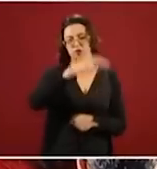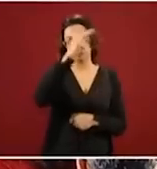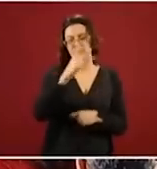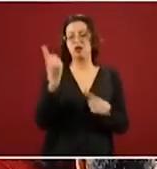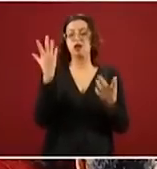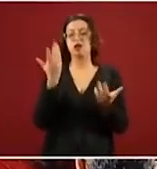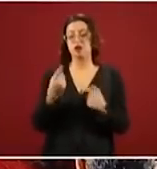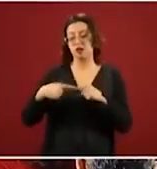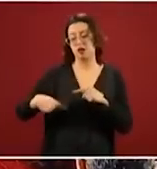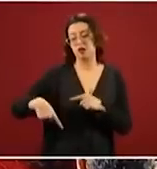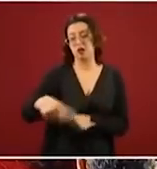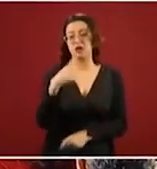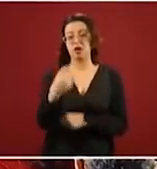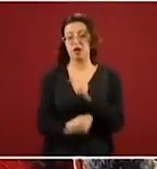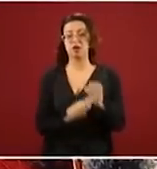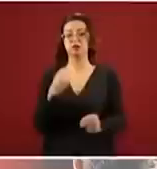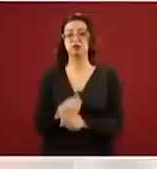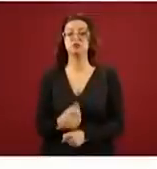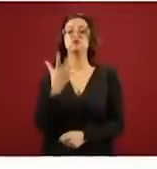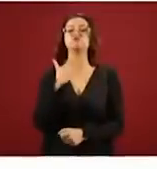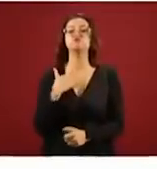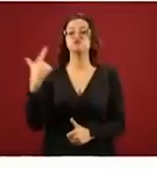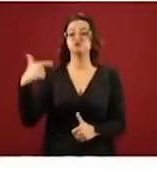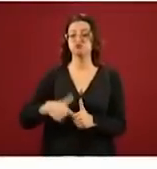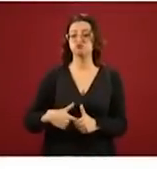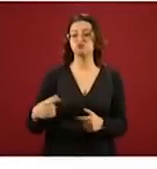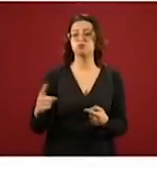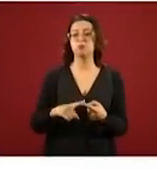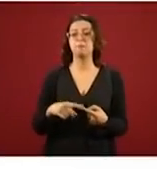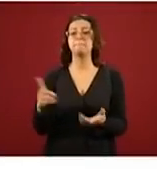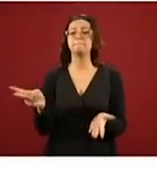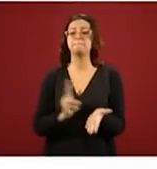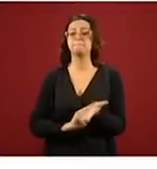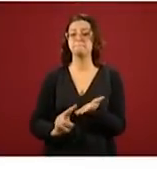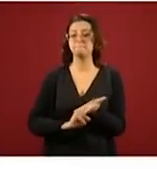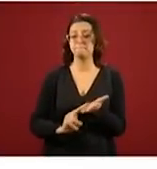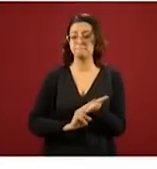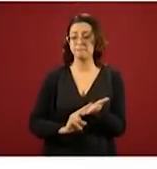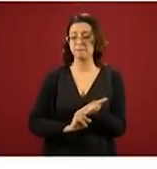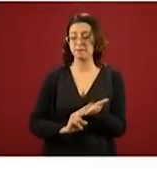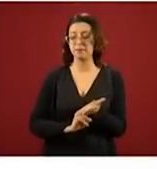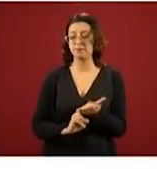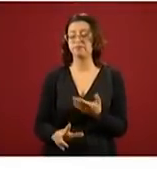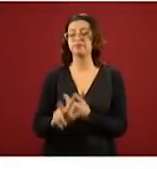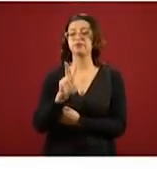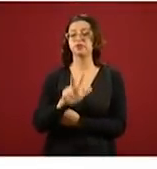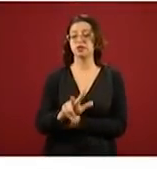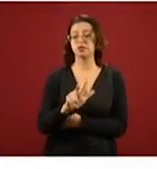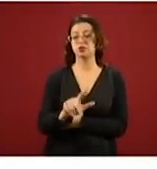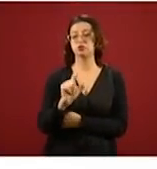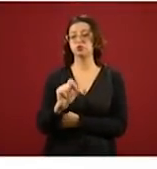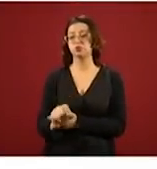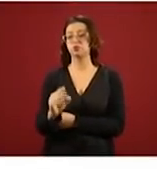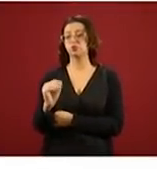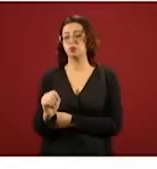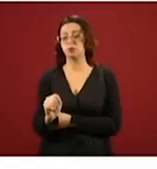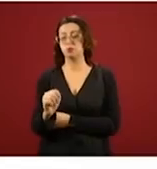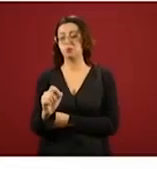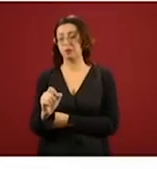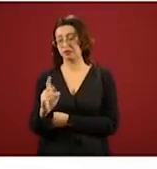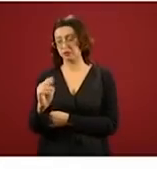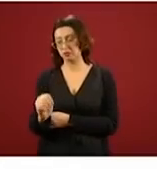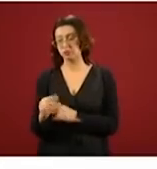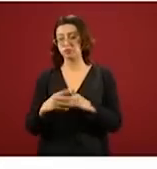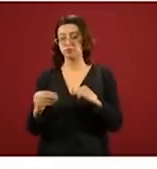año un precio promedio para la gasolina regular en thar de 18 pesos con 29 centavos